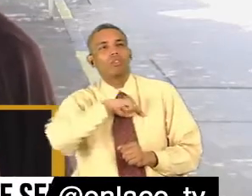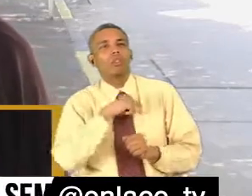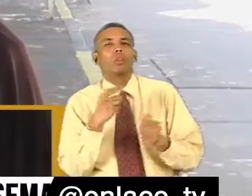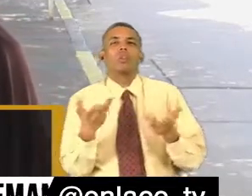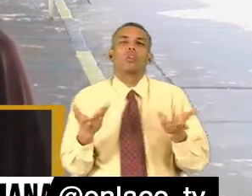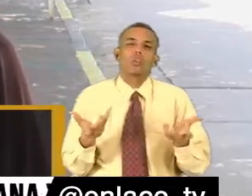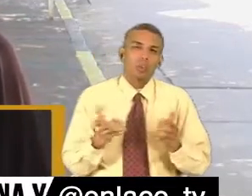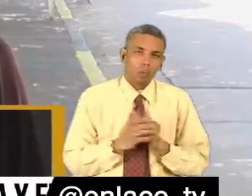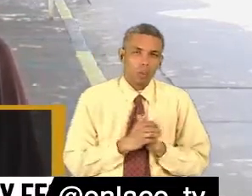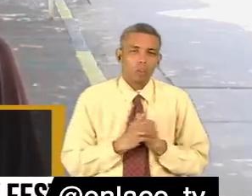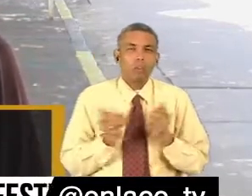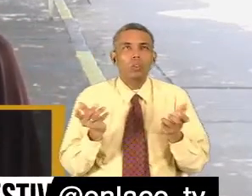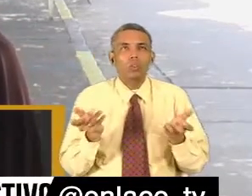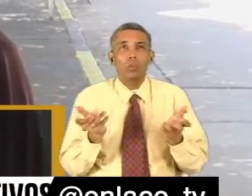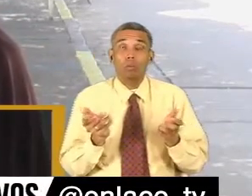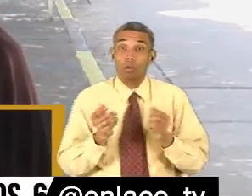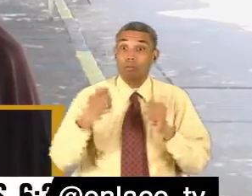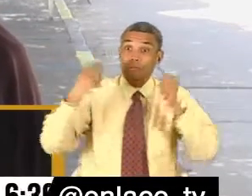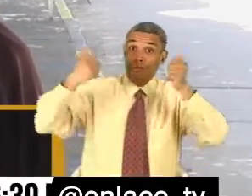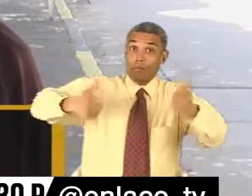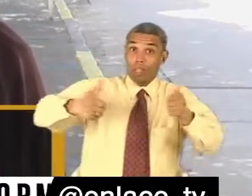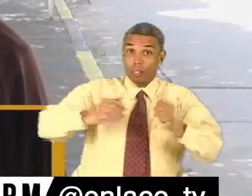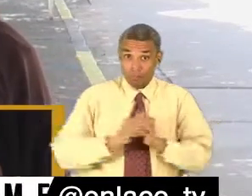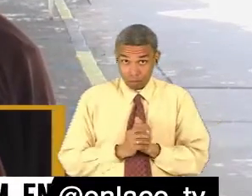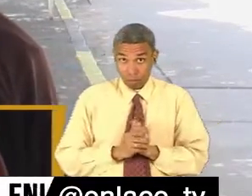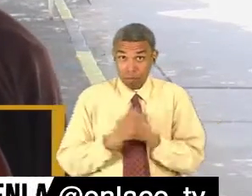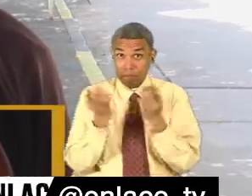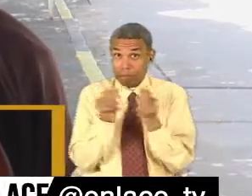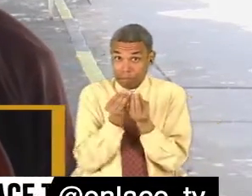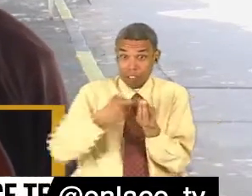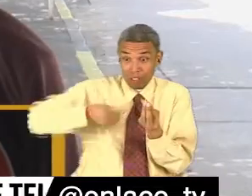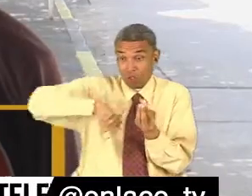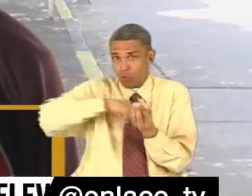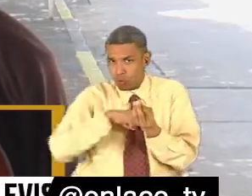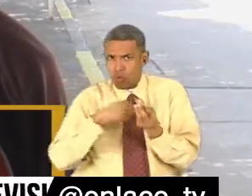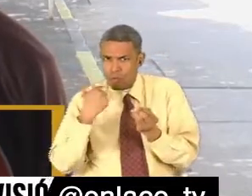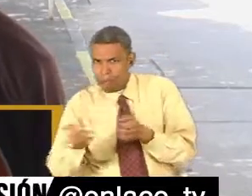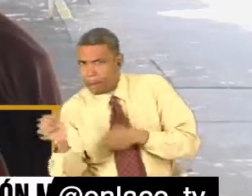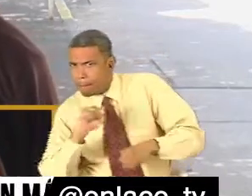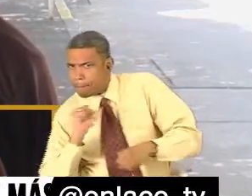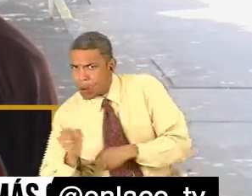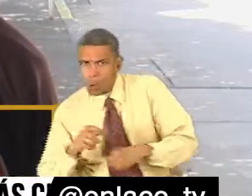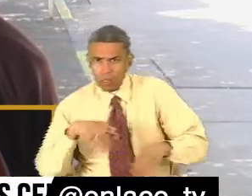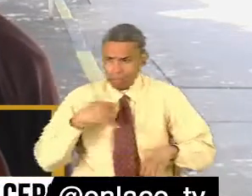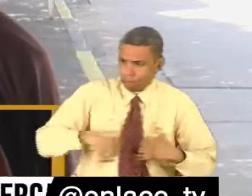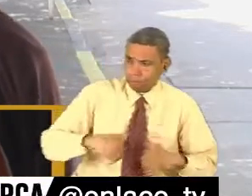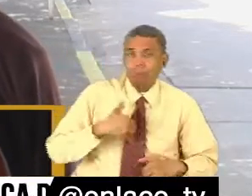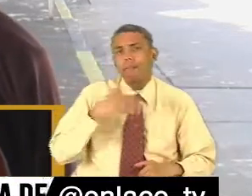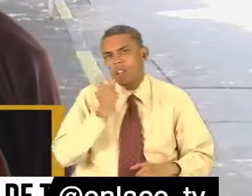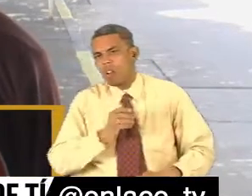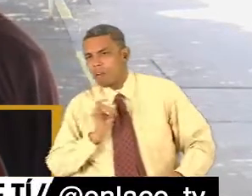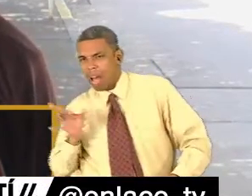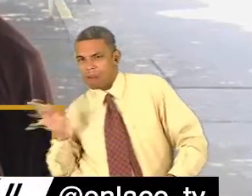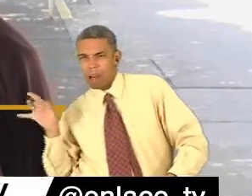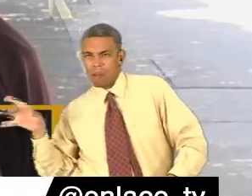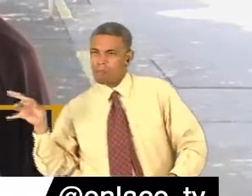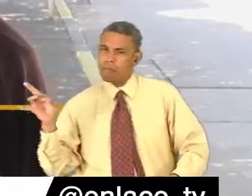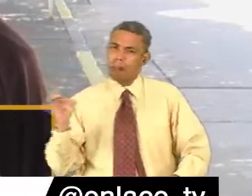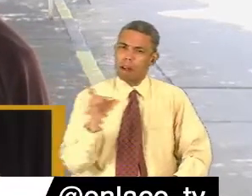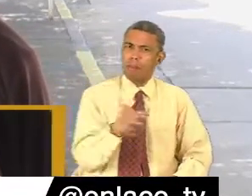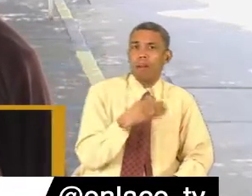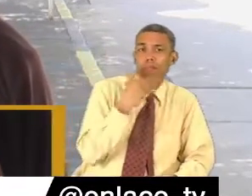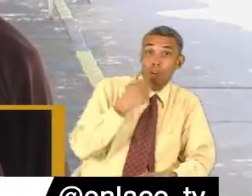un campeonato excelente. Las Águilas jugó muy bien, Las Águilas fue el mejor equipo y ahorita en